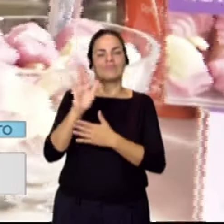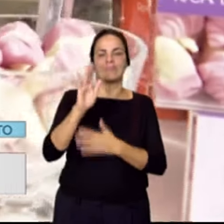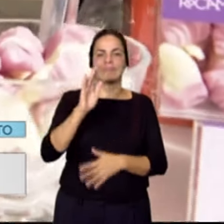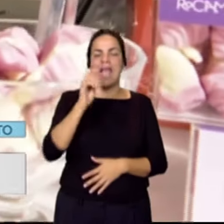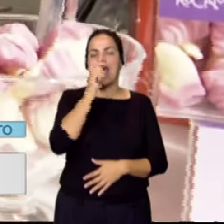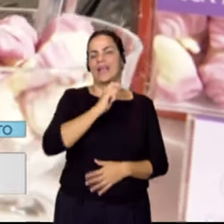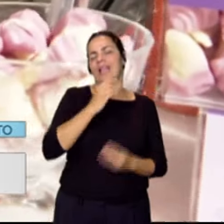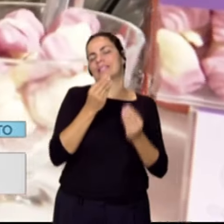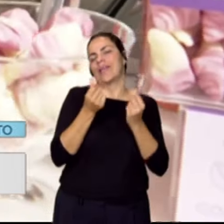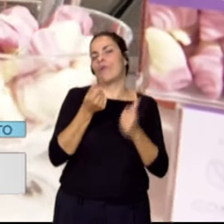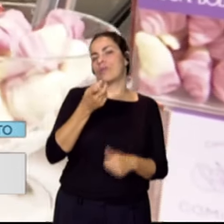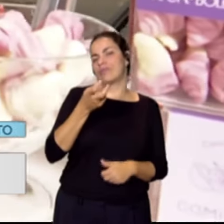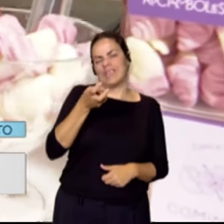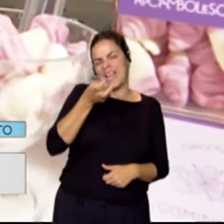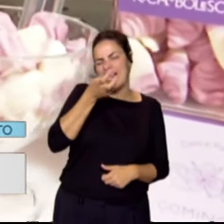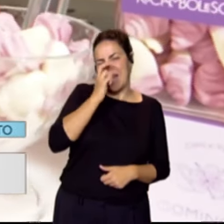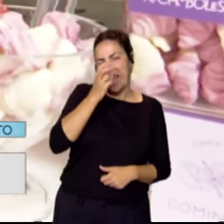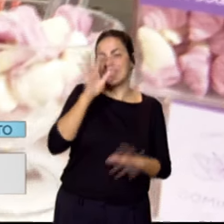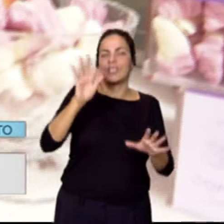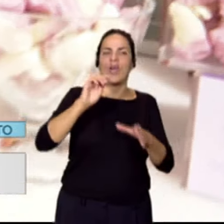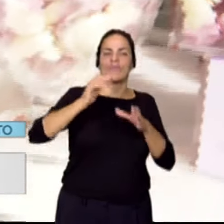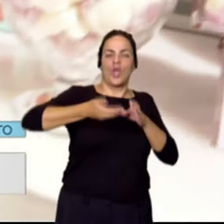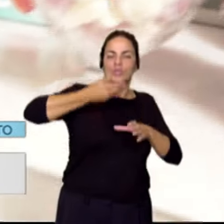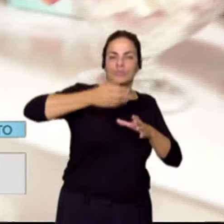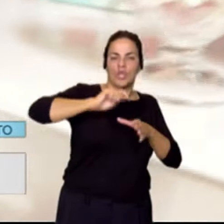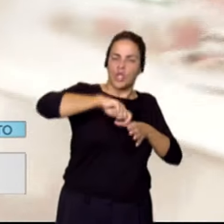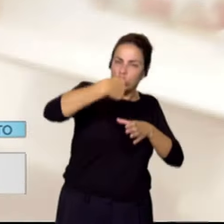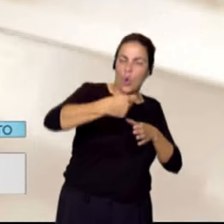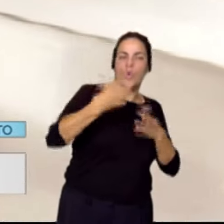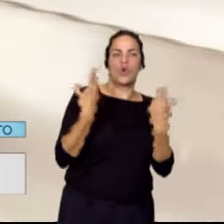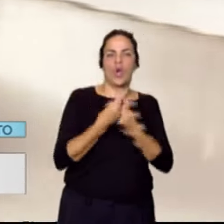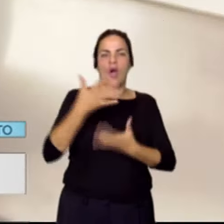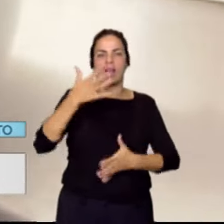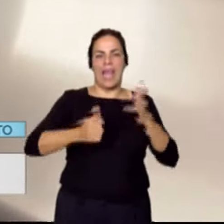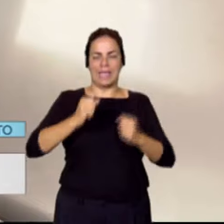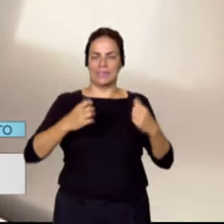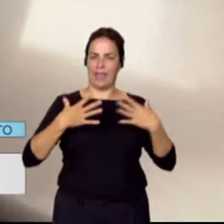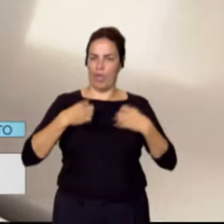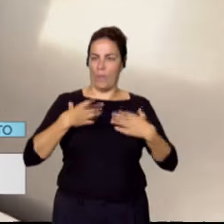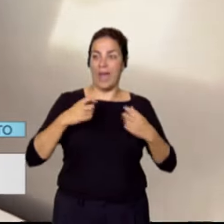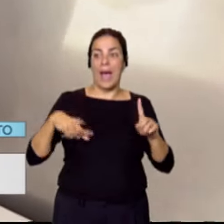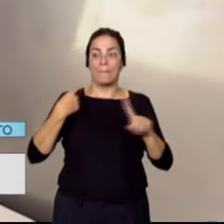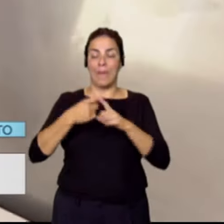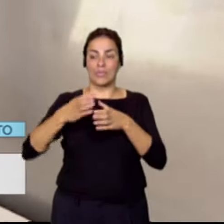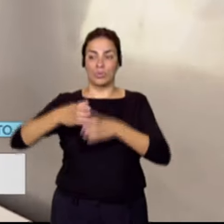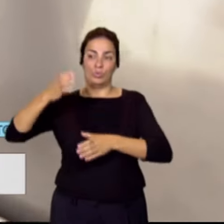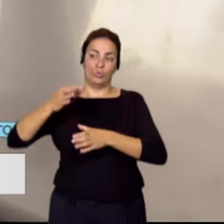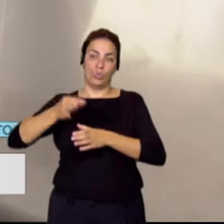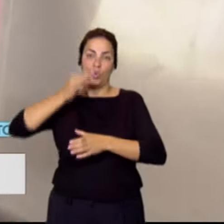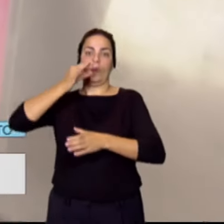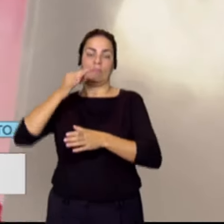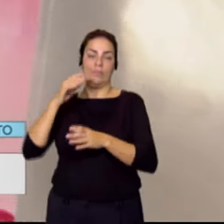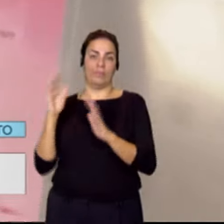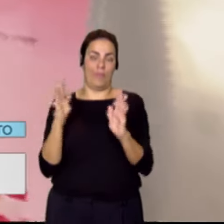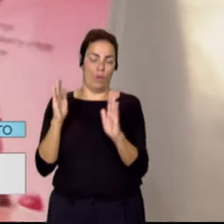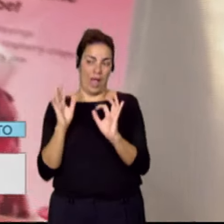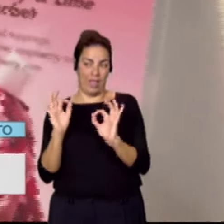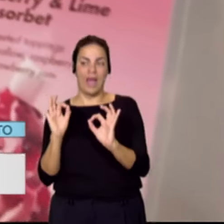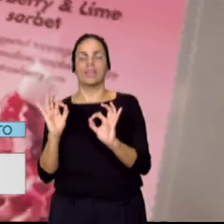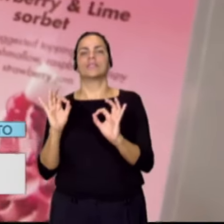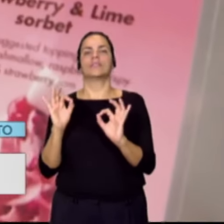de yogur con un poco de leche de Oveja y luego uno de los sorbetes de temporada que es de de